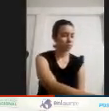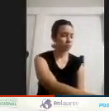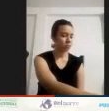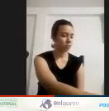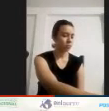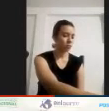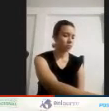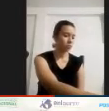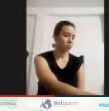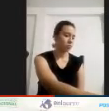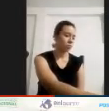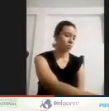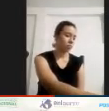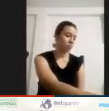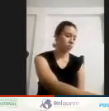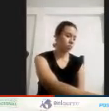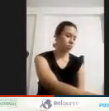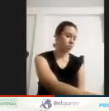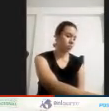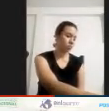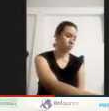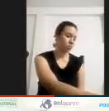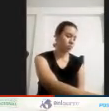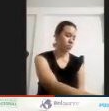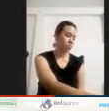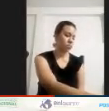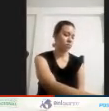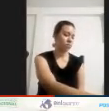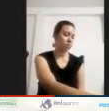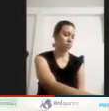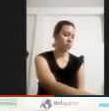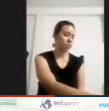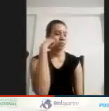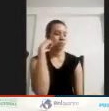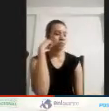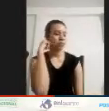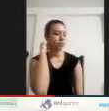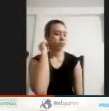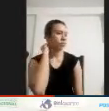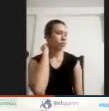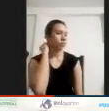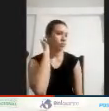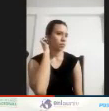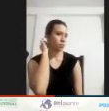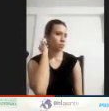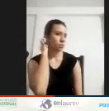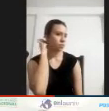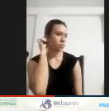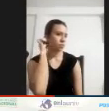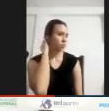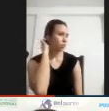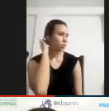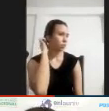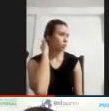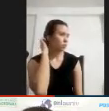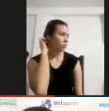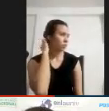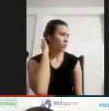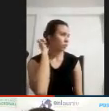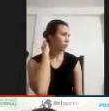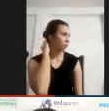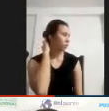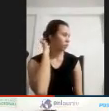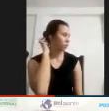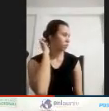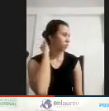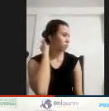ejemplo de centro clínico, de una línea de transporte resorollano, ¿verdad? Este tipo de empresas manejan,